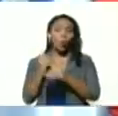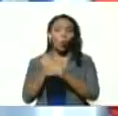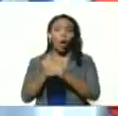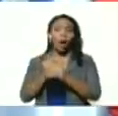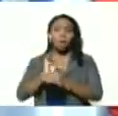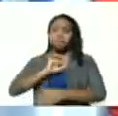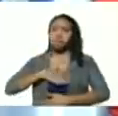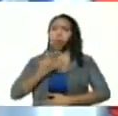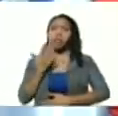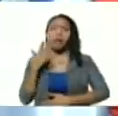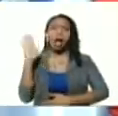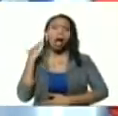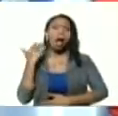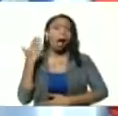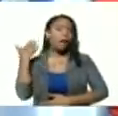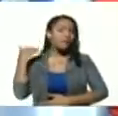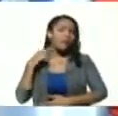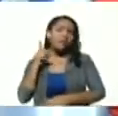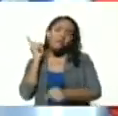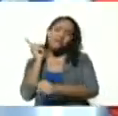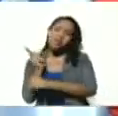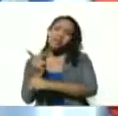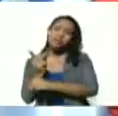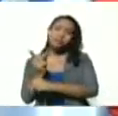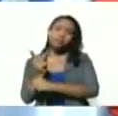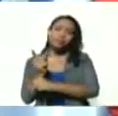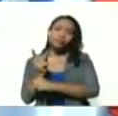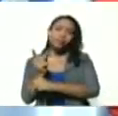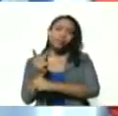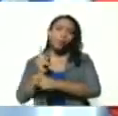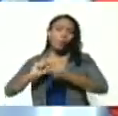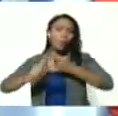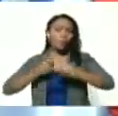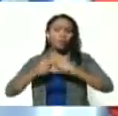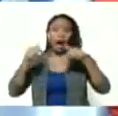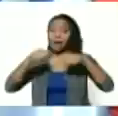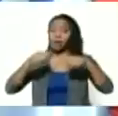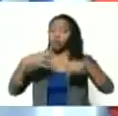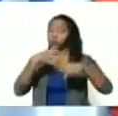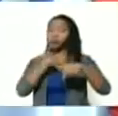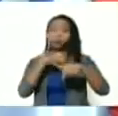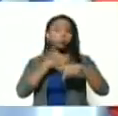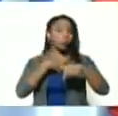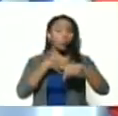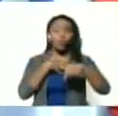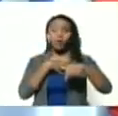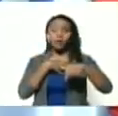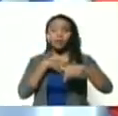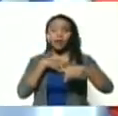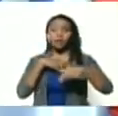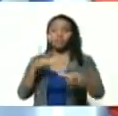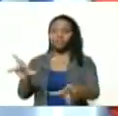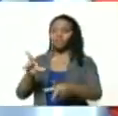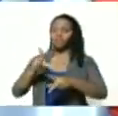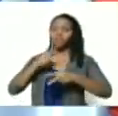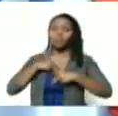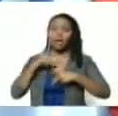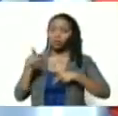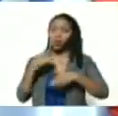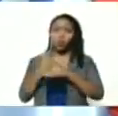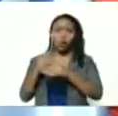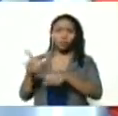podían o debían, una cosa que aquí no puede aceptarse, es